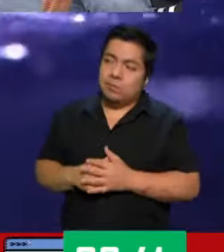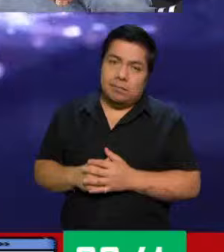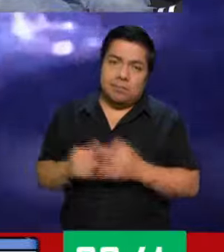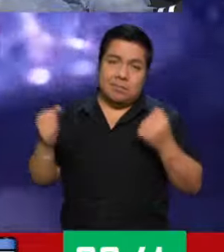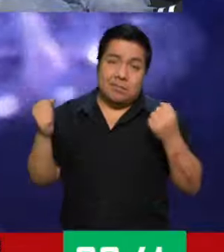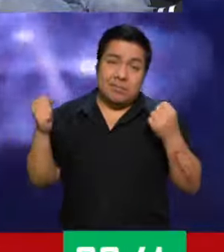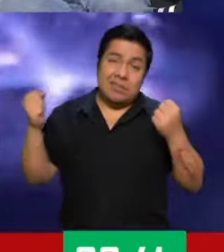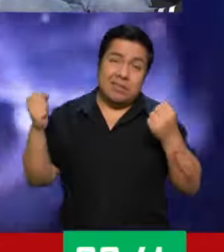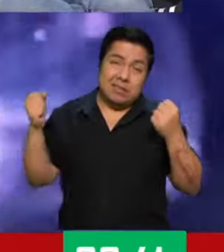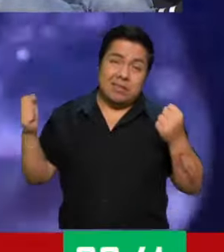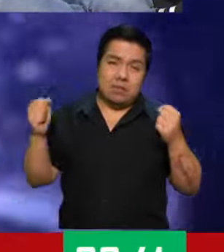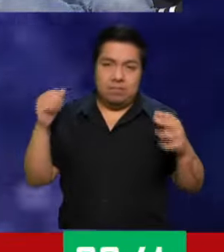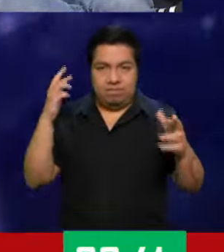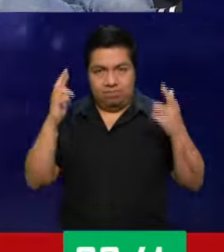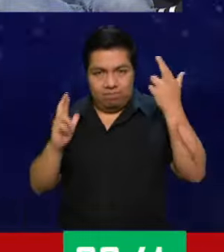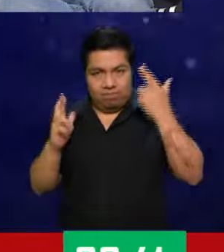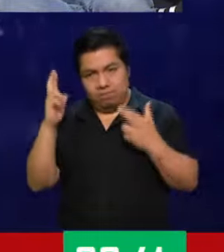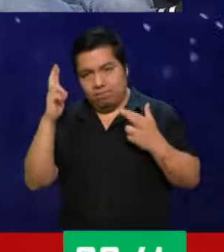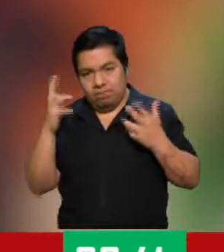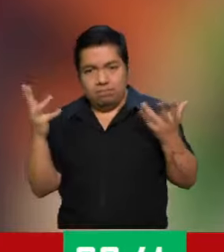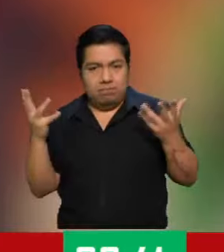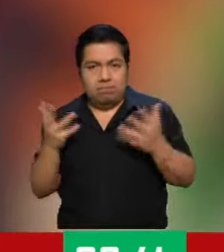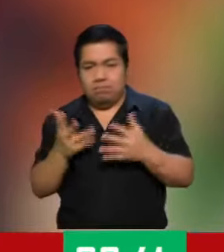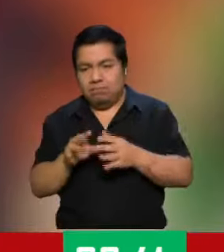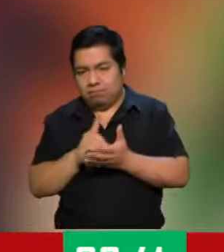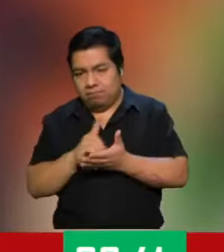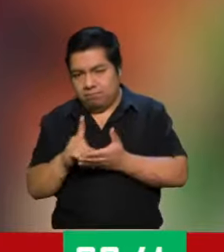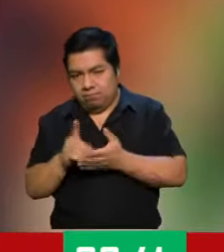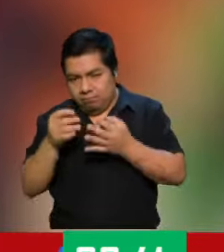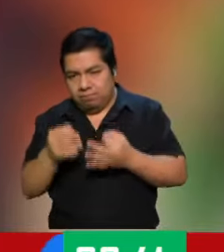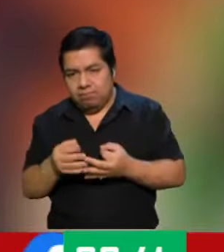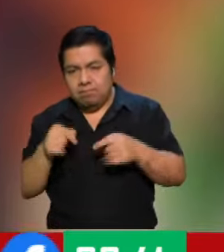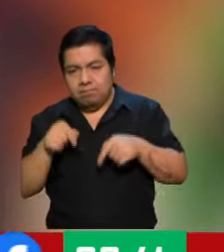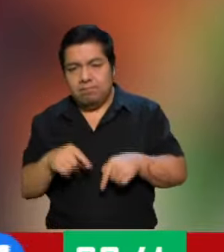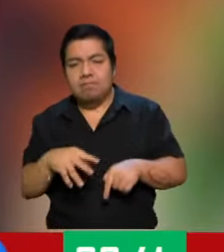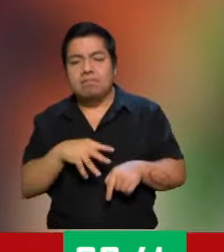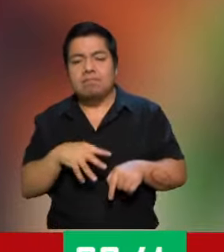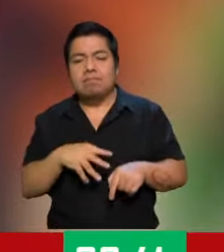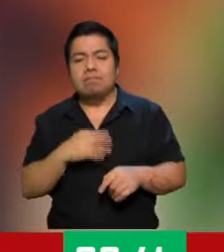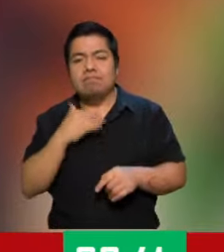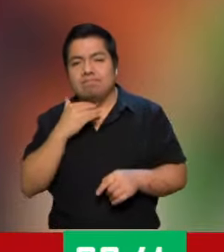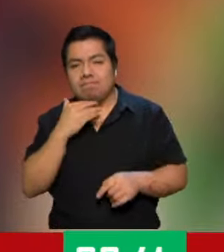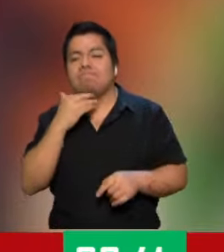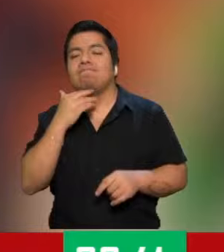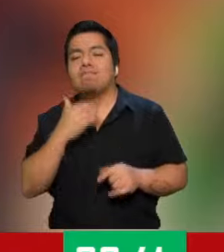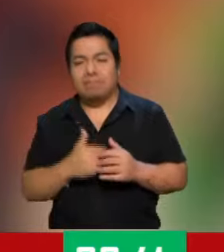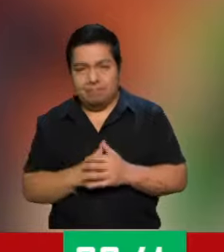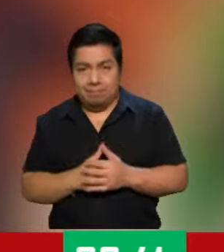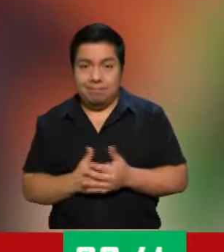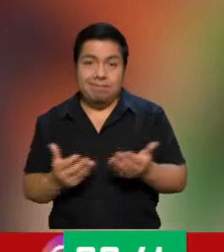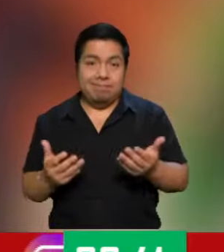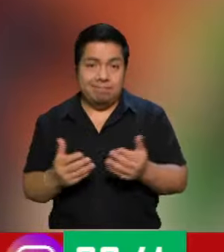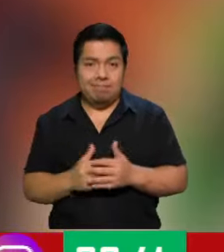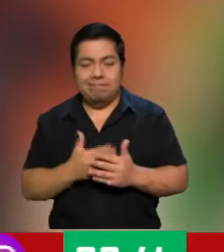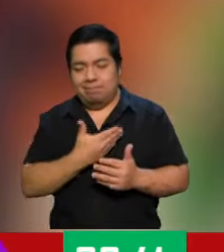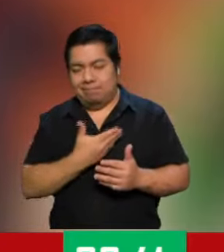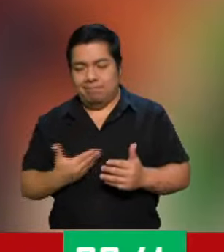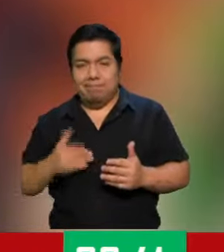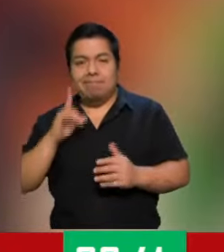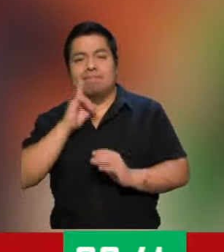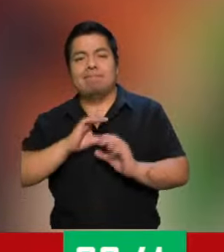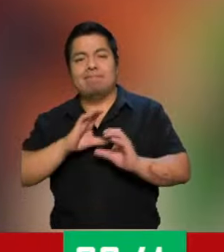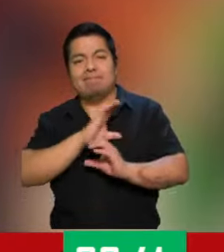huelgas, rebeliones... Pues sí, porque ya peleamos por nuestros derechos, señora. Aquí hay dignidad. Aquí hay, ¿cómo se le puso la presidenta al